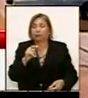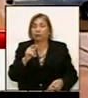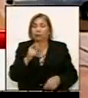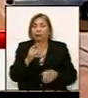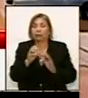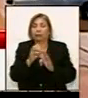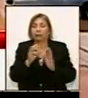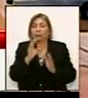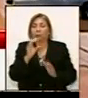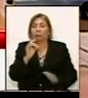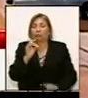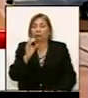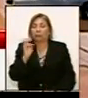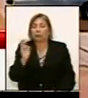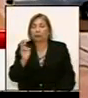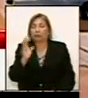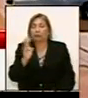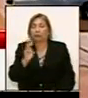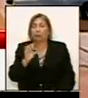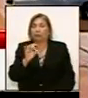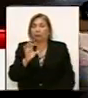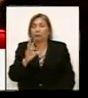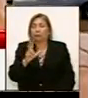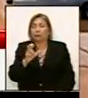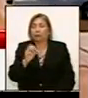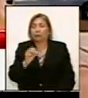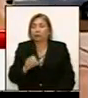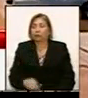constitucionales 296, 297, 299 y 300.